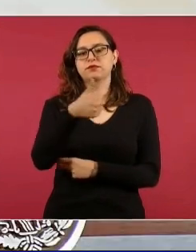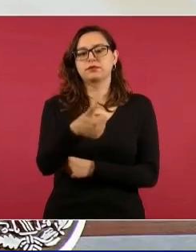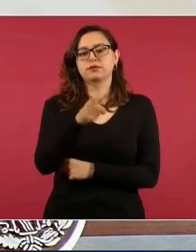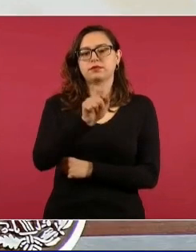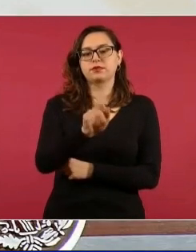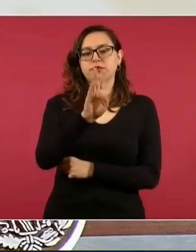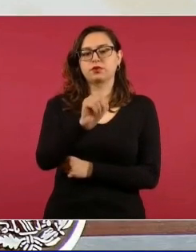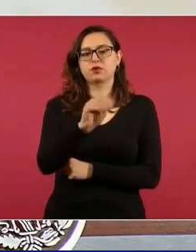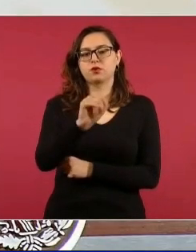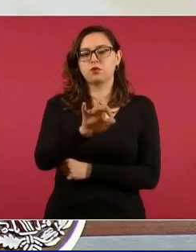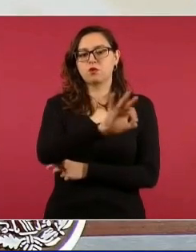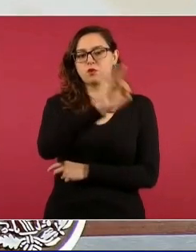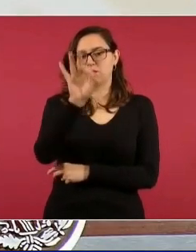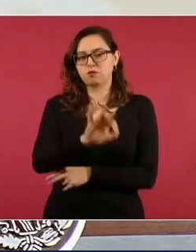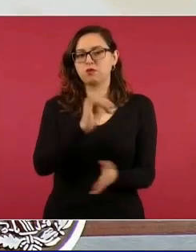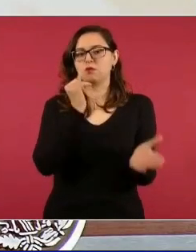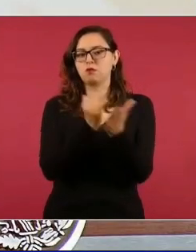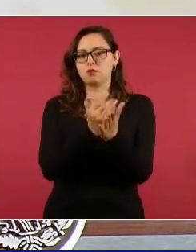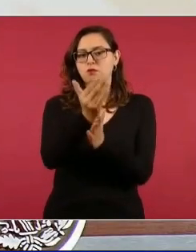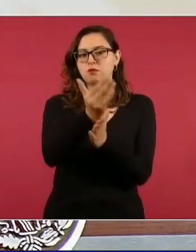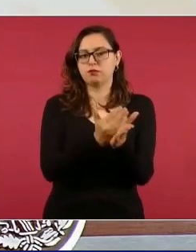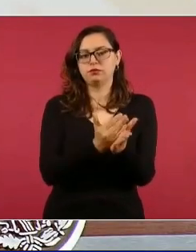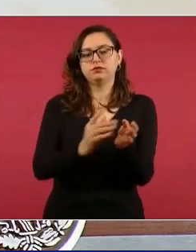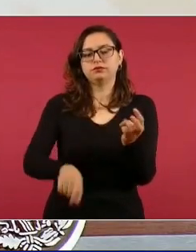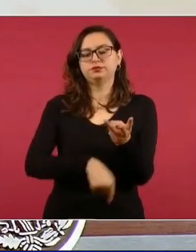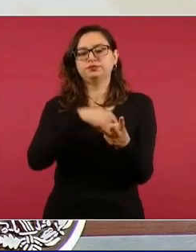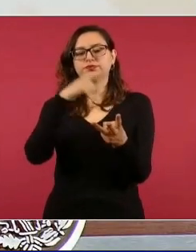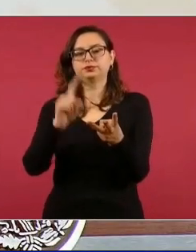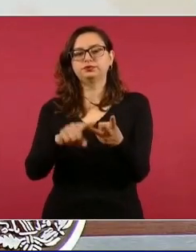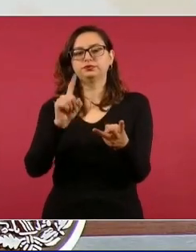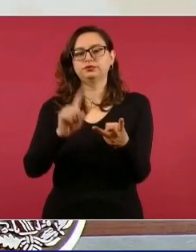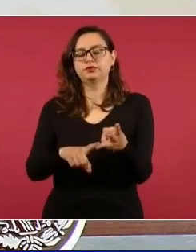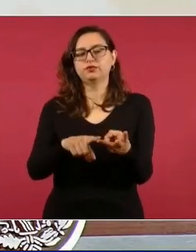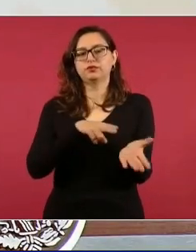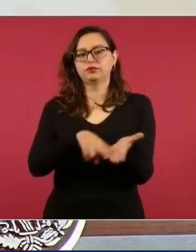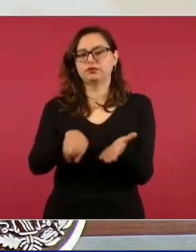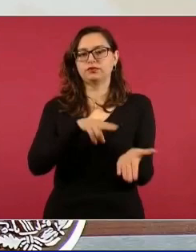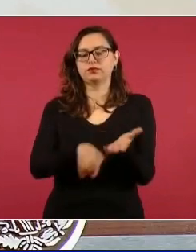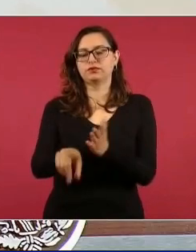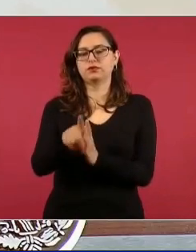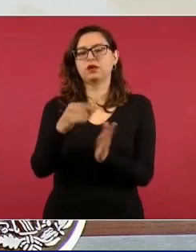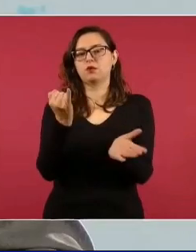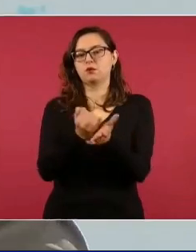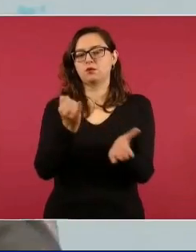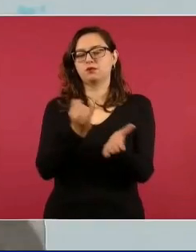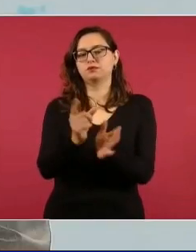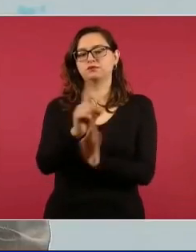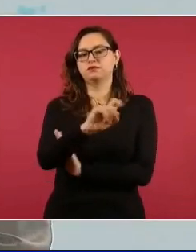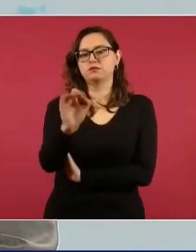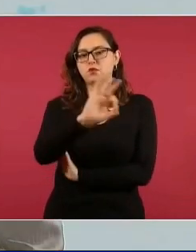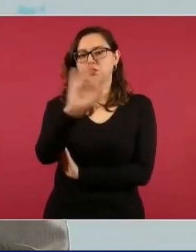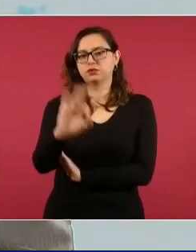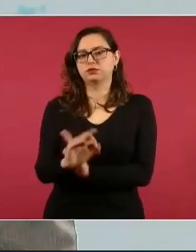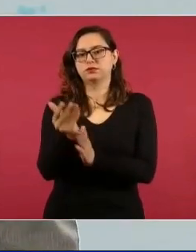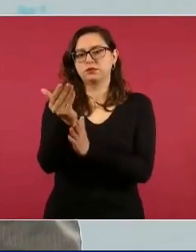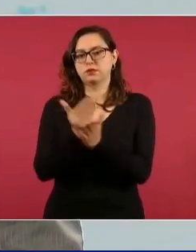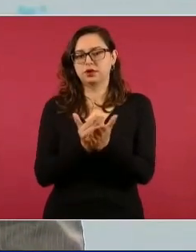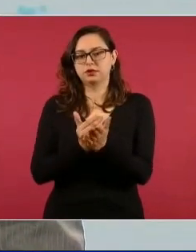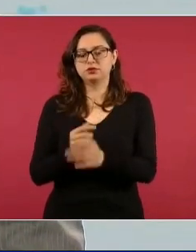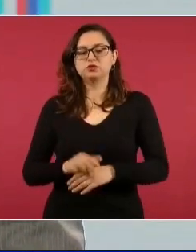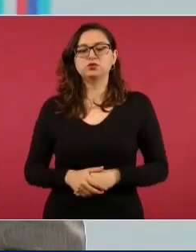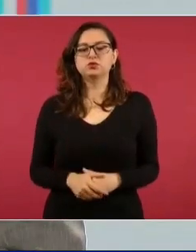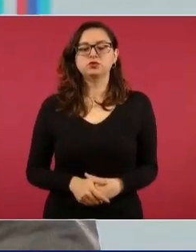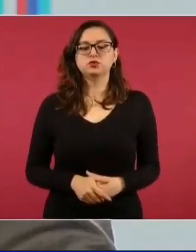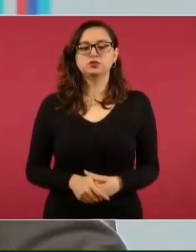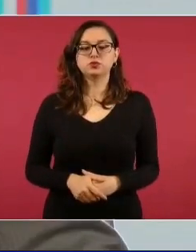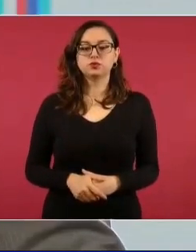76.9% para la gasolina premium y del 100% en el diésel. Las tres marcas